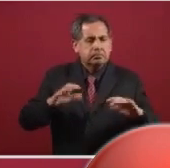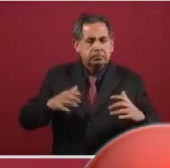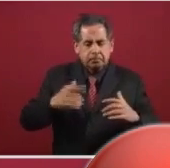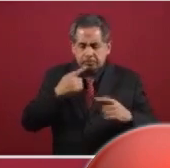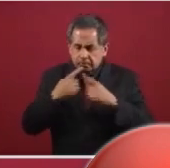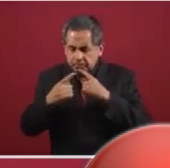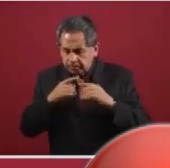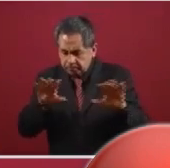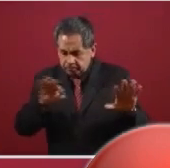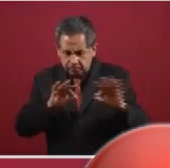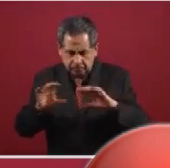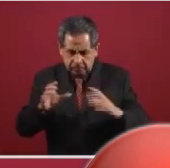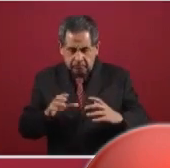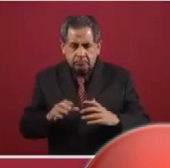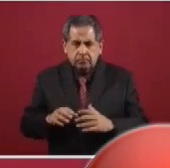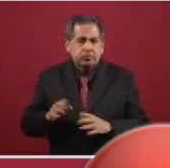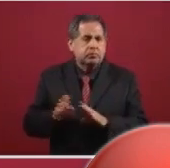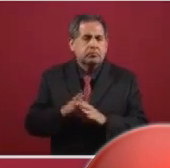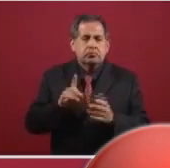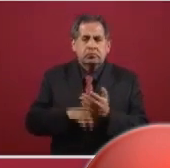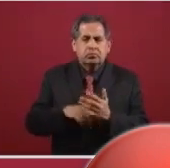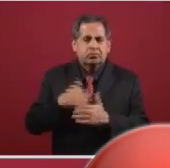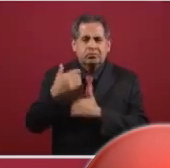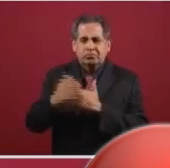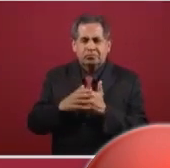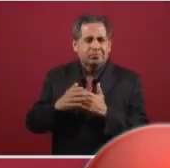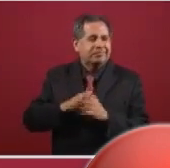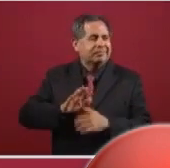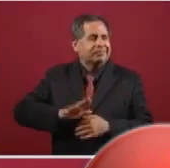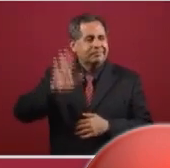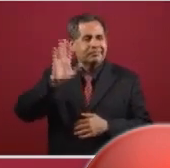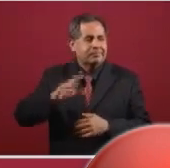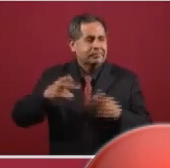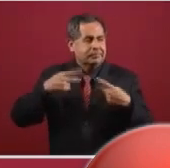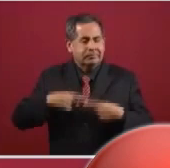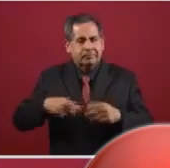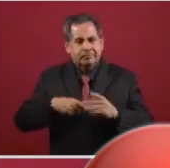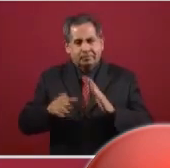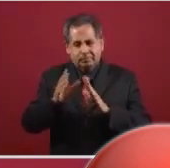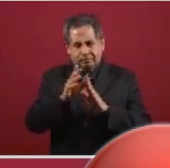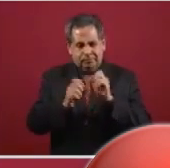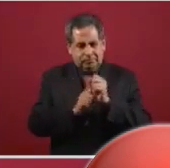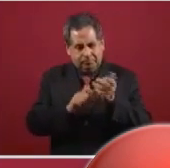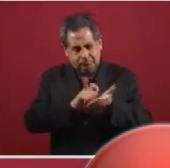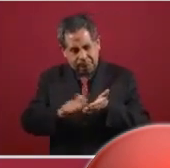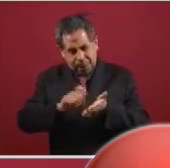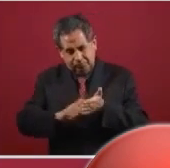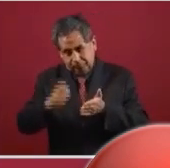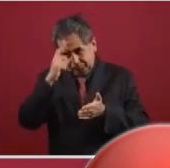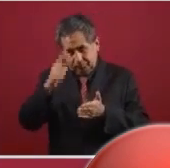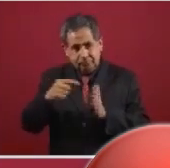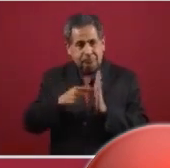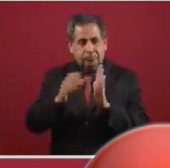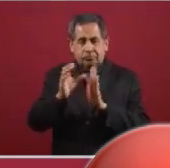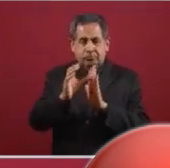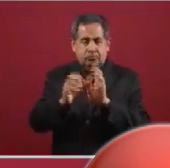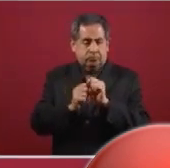a una especie de constituyente para crear una constitución